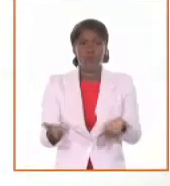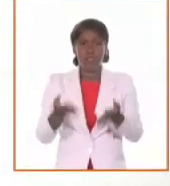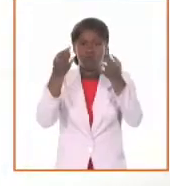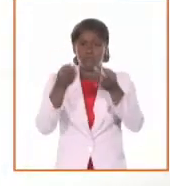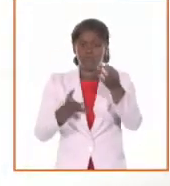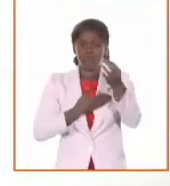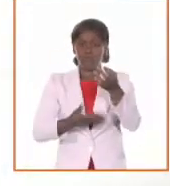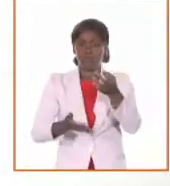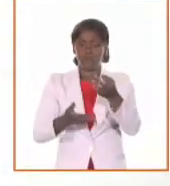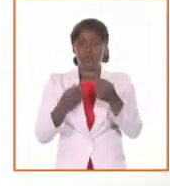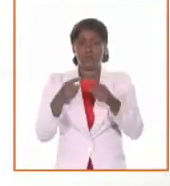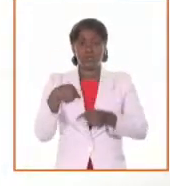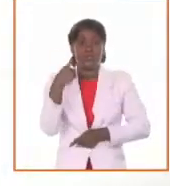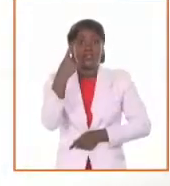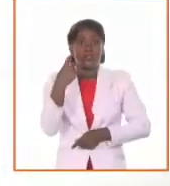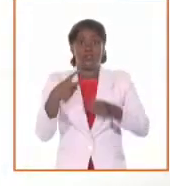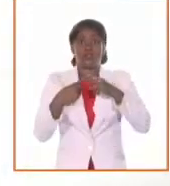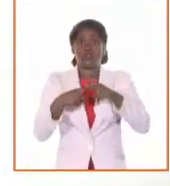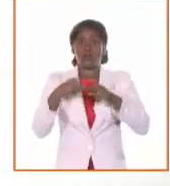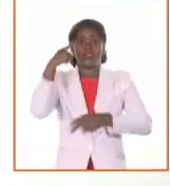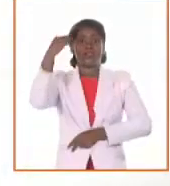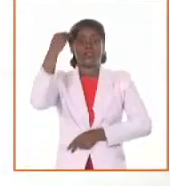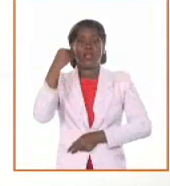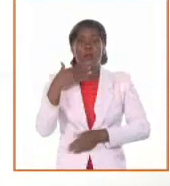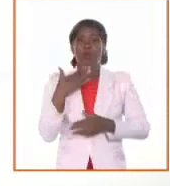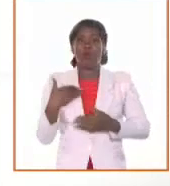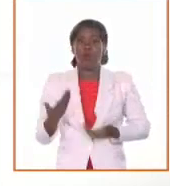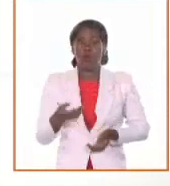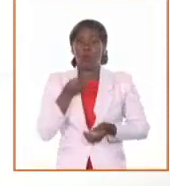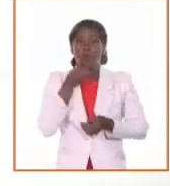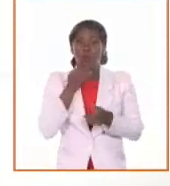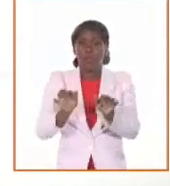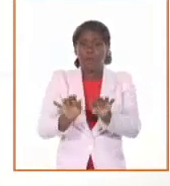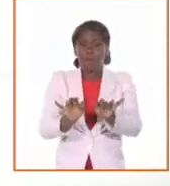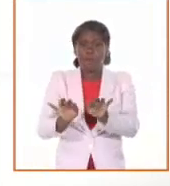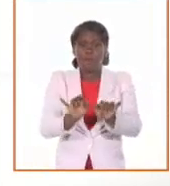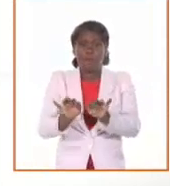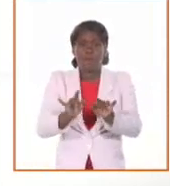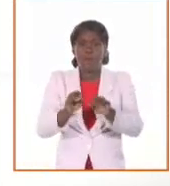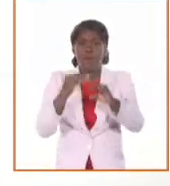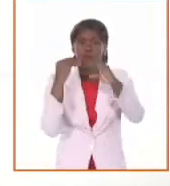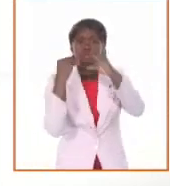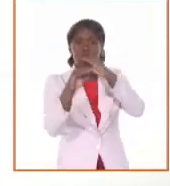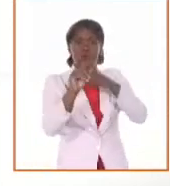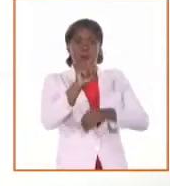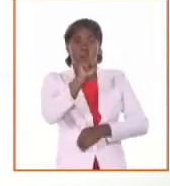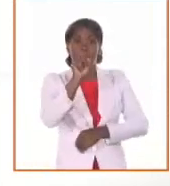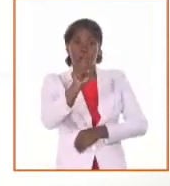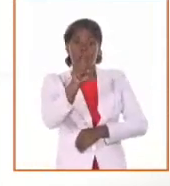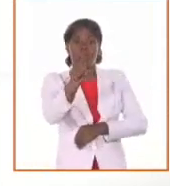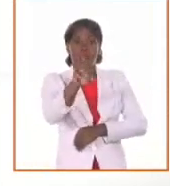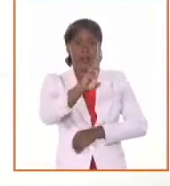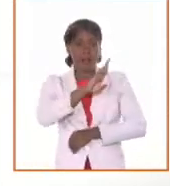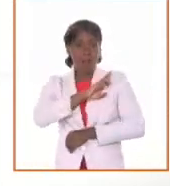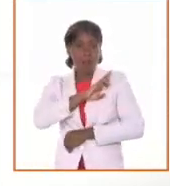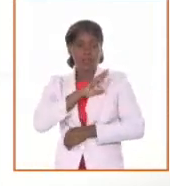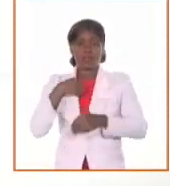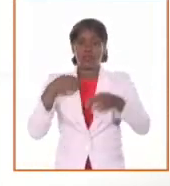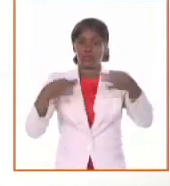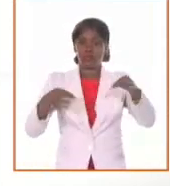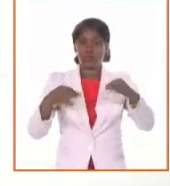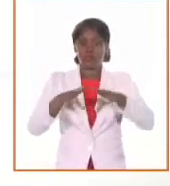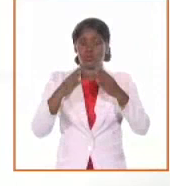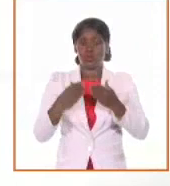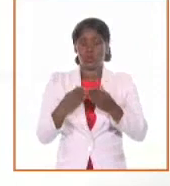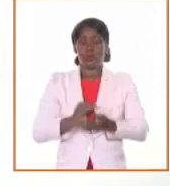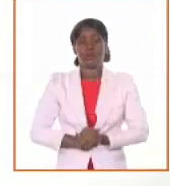como sus respectivas notas al margen de manera online se emite como nota al margen del nacimiento certificado de dióxido